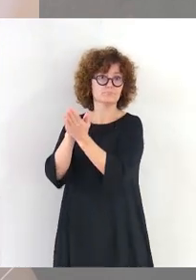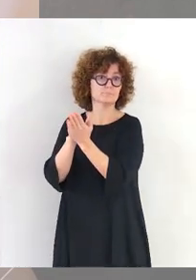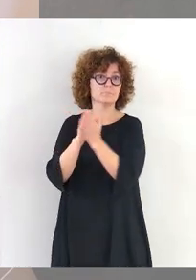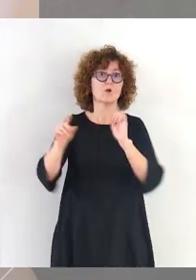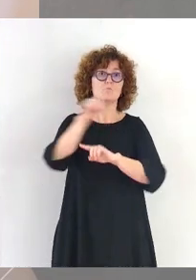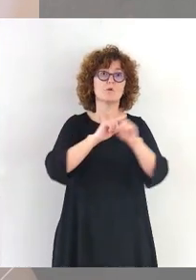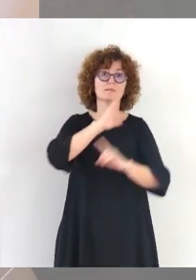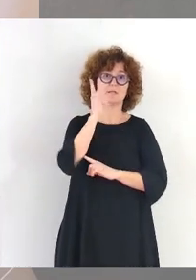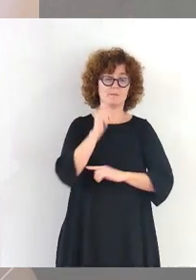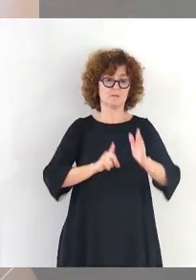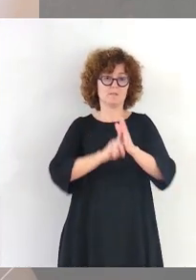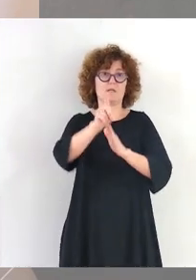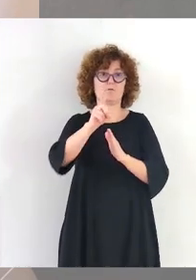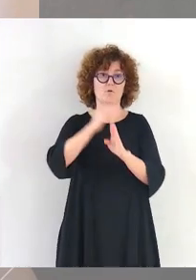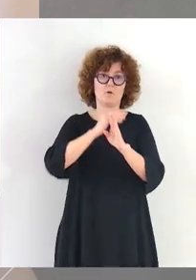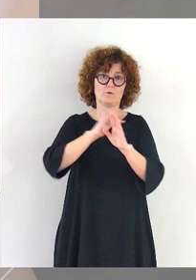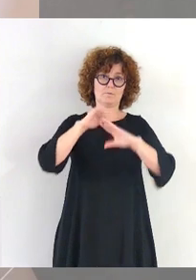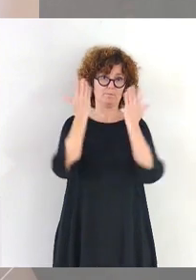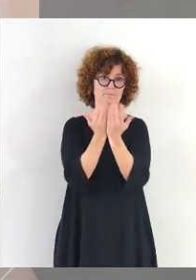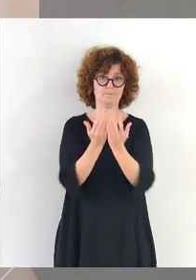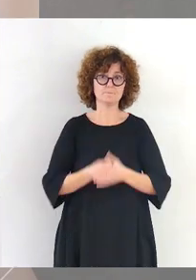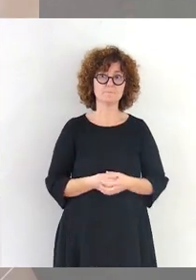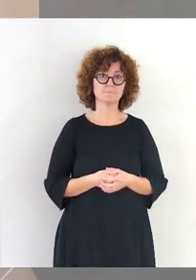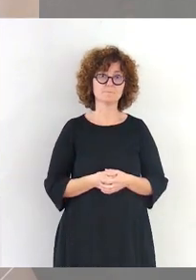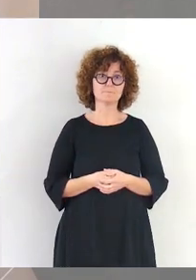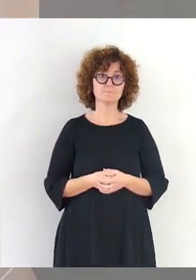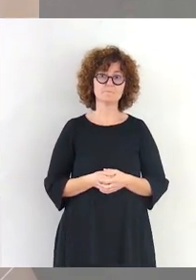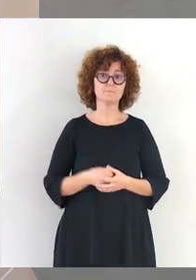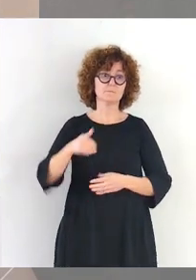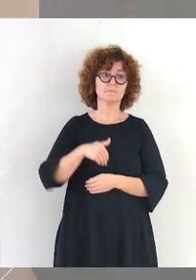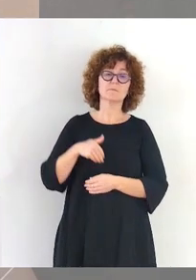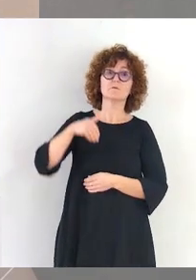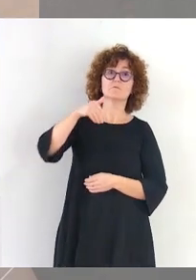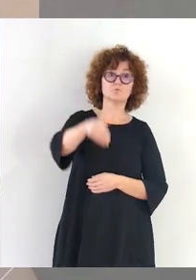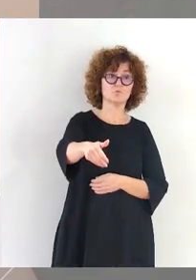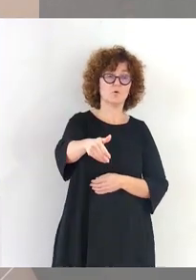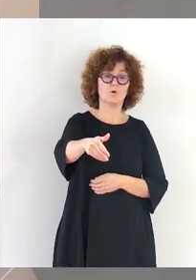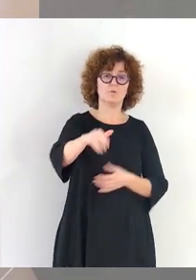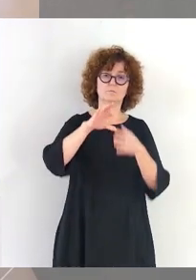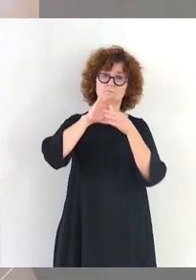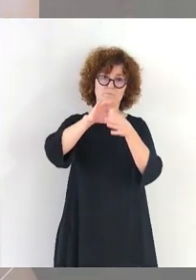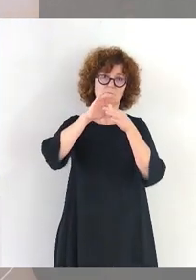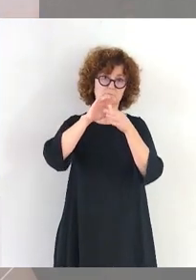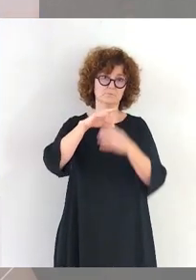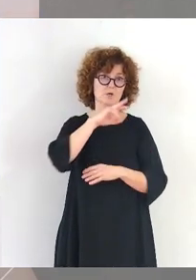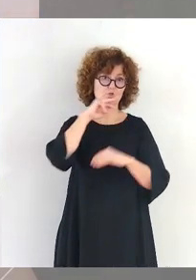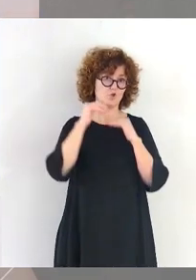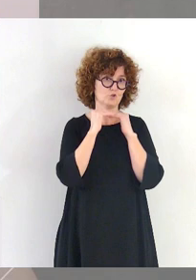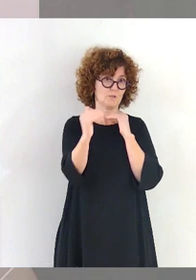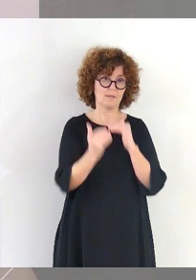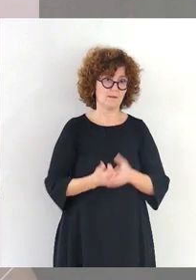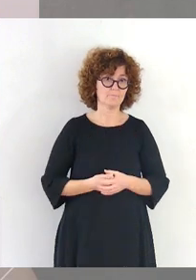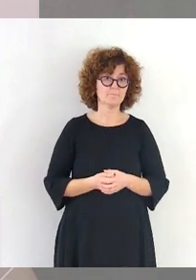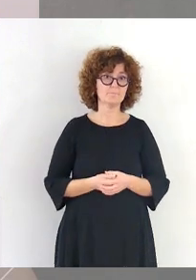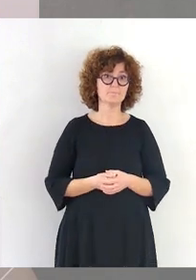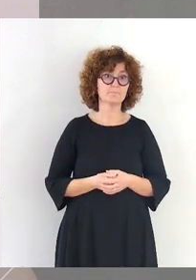de desarrollo a una escala adecuada nuestro futuro está estrechamente ligado a la sostenibilidad